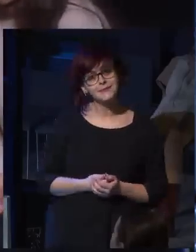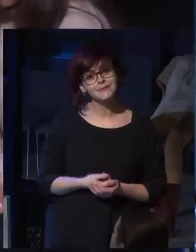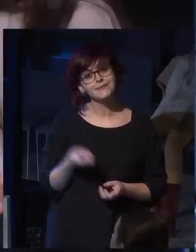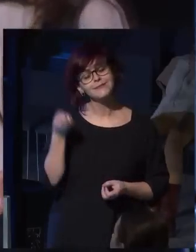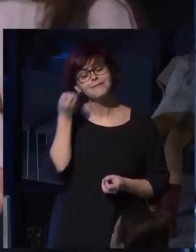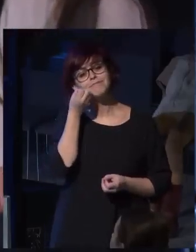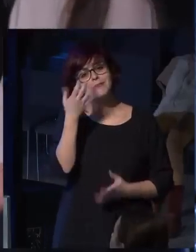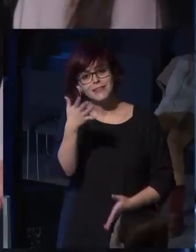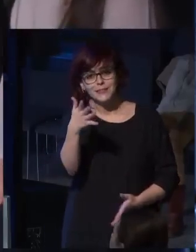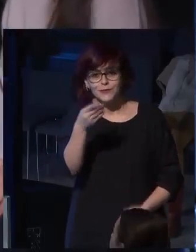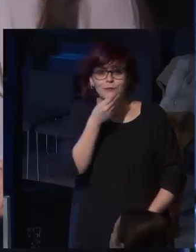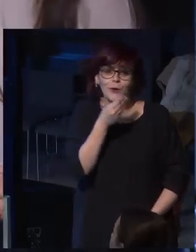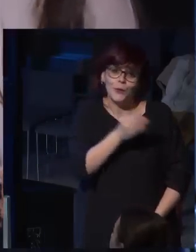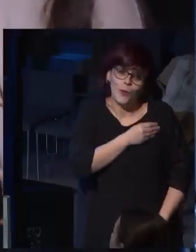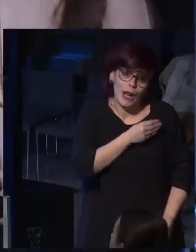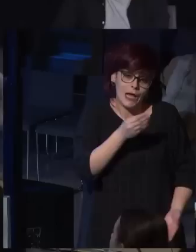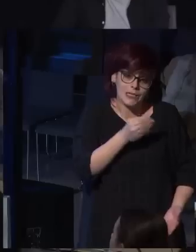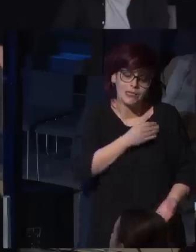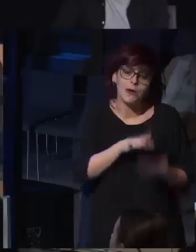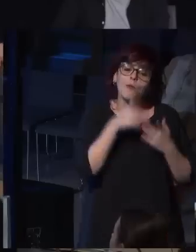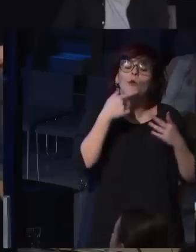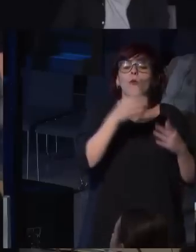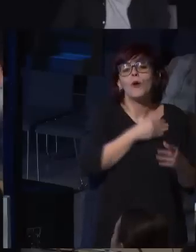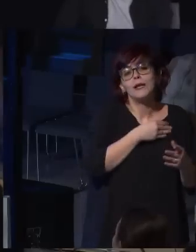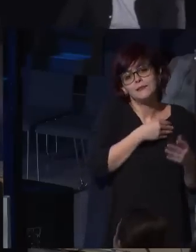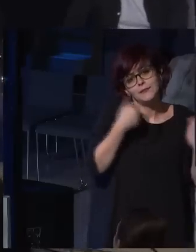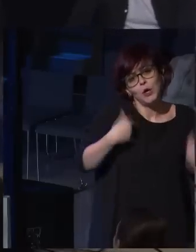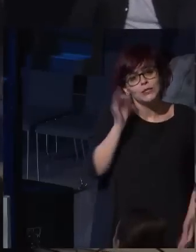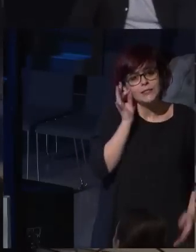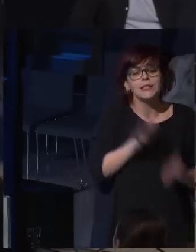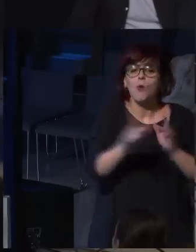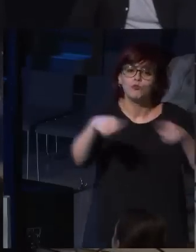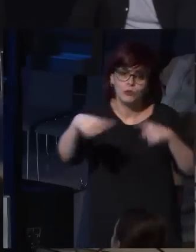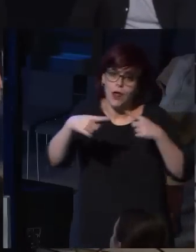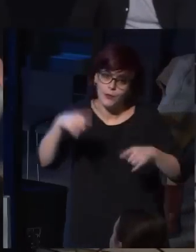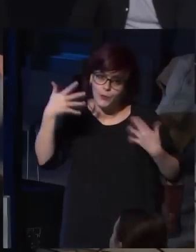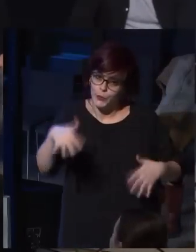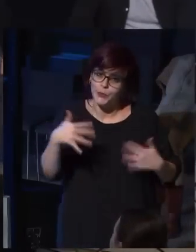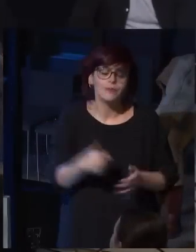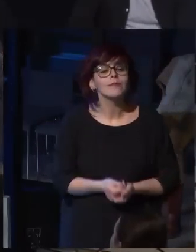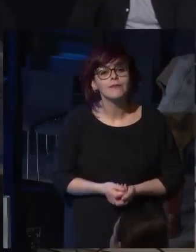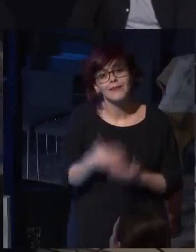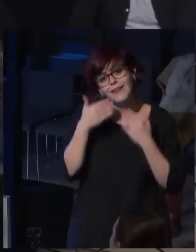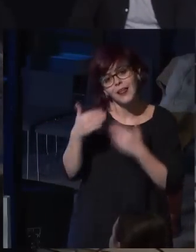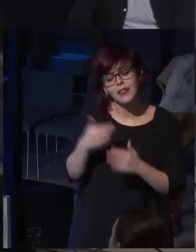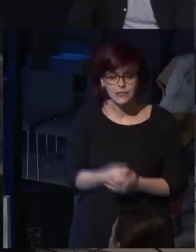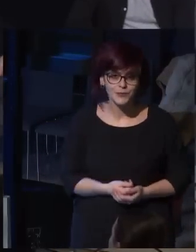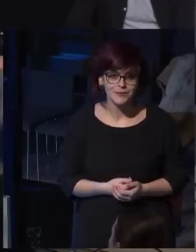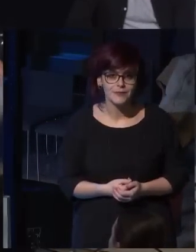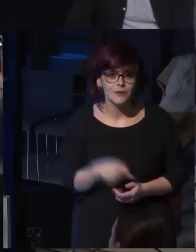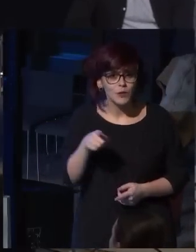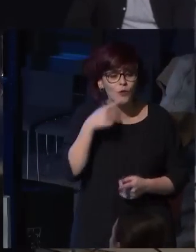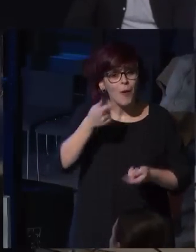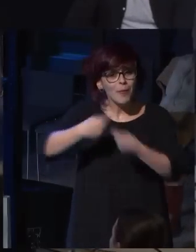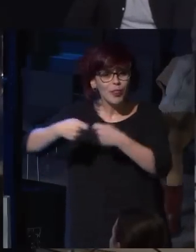qué va, hombre, sí, son más buenas, son muy buenas musicalmente y muy buenas como chicas. Pero sí, puede que sea tu disco más vendido, si ya se han vendido un porrón de discos por